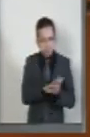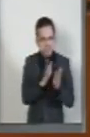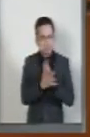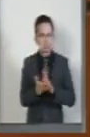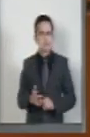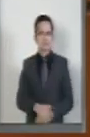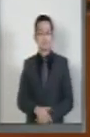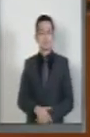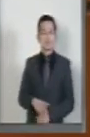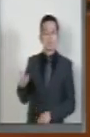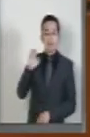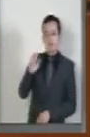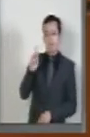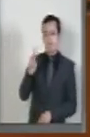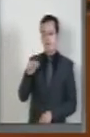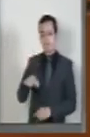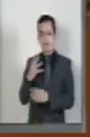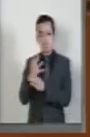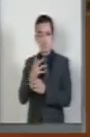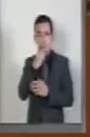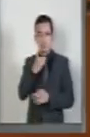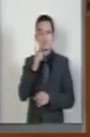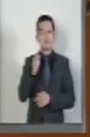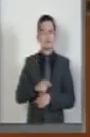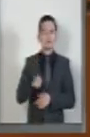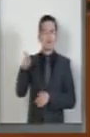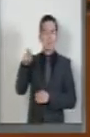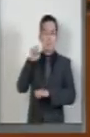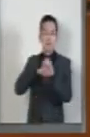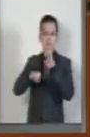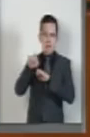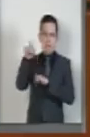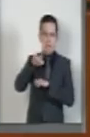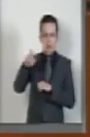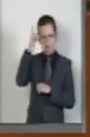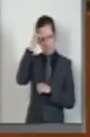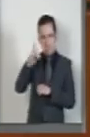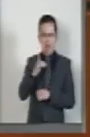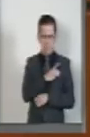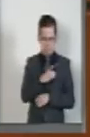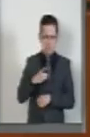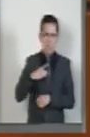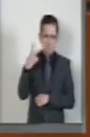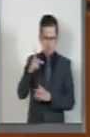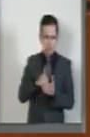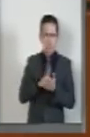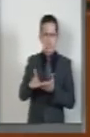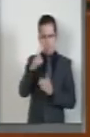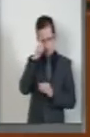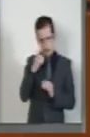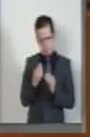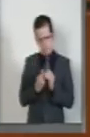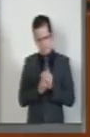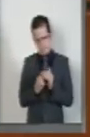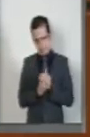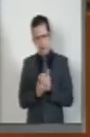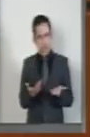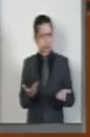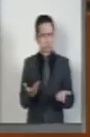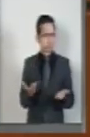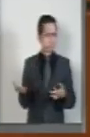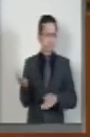Peña Nieto que los empresarios tienen derecho a la privacidad. Todos tenemos el derecho a la privacidad y eso